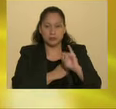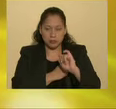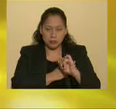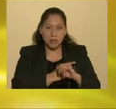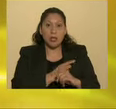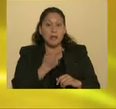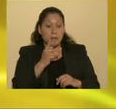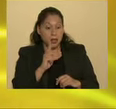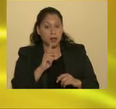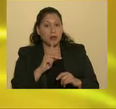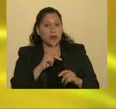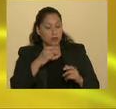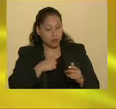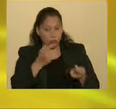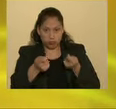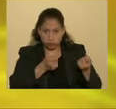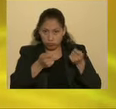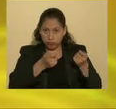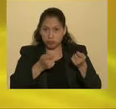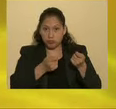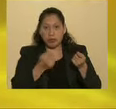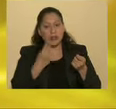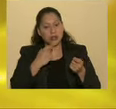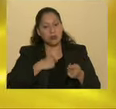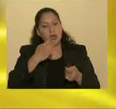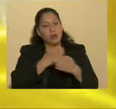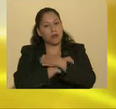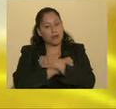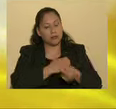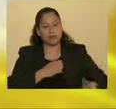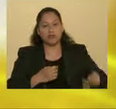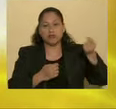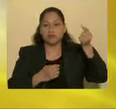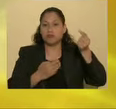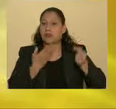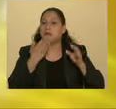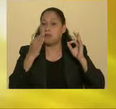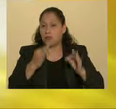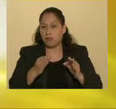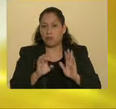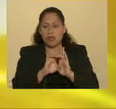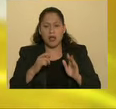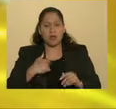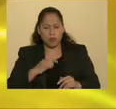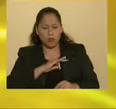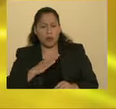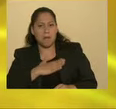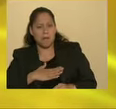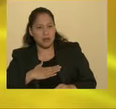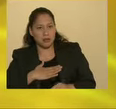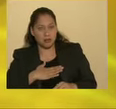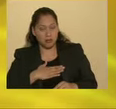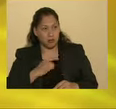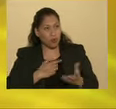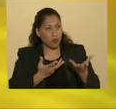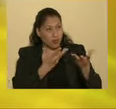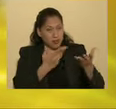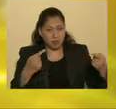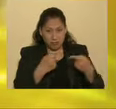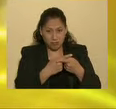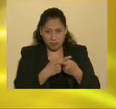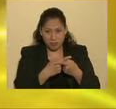lo diriges y lo controlas tiene que ser por educación. Porque tú puedes generar placer, por ejemplo. ¿Pero no estás contradiciendo tus deseos en ese